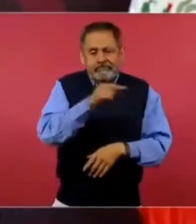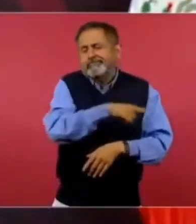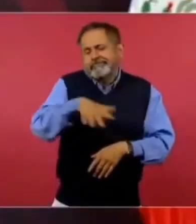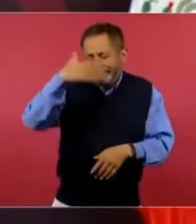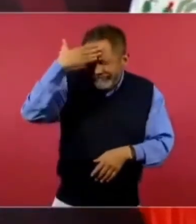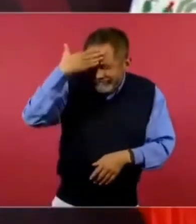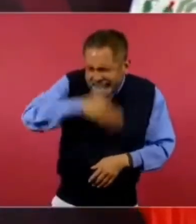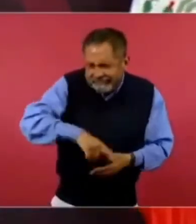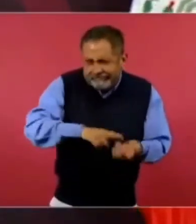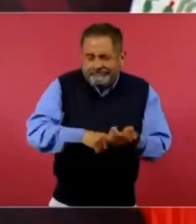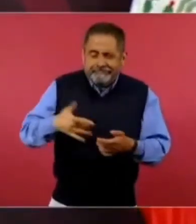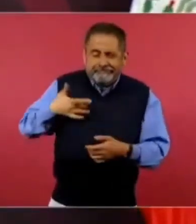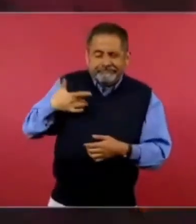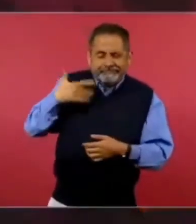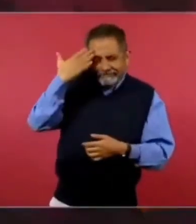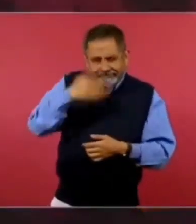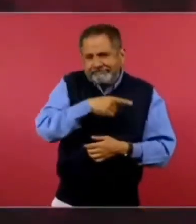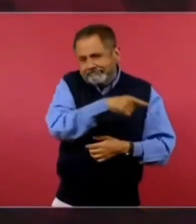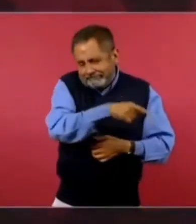saben,